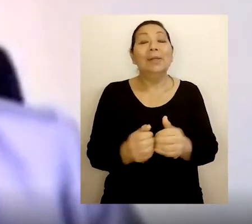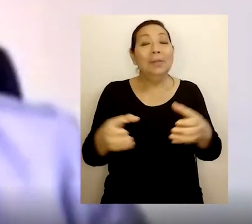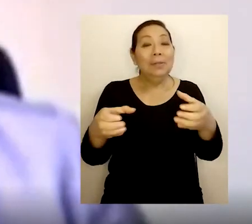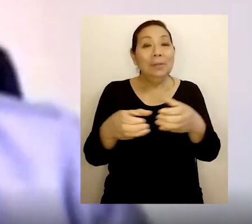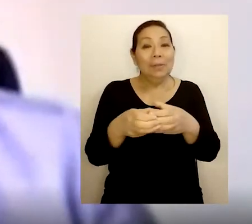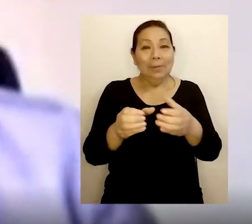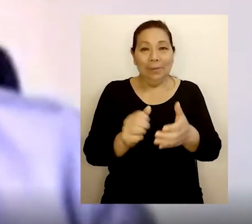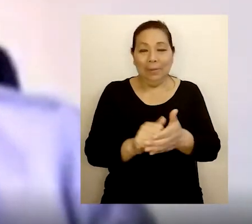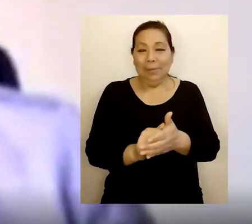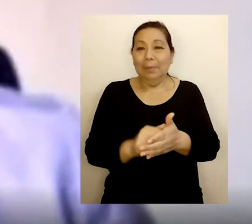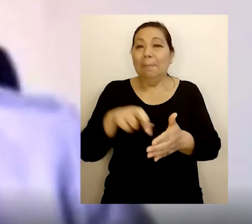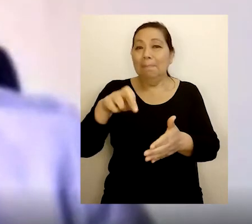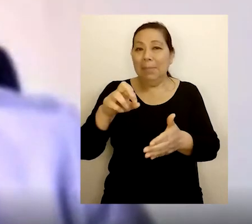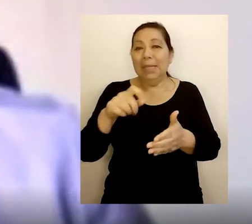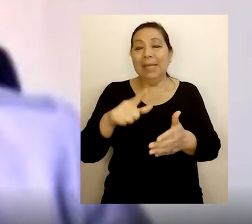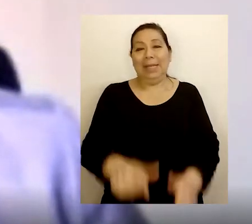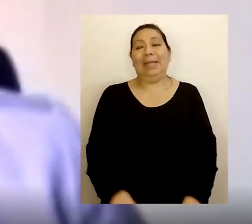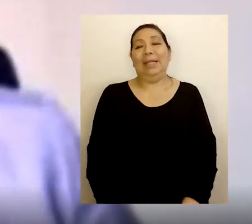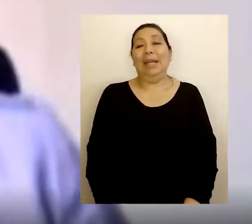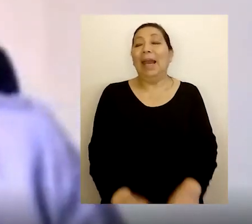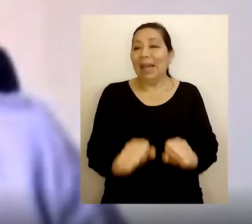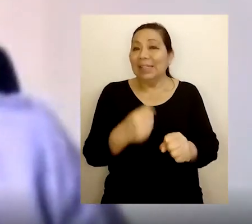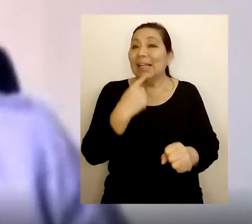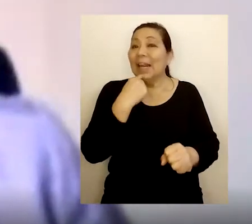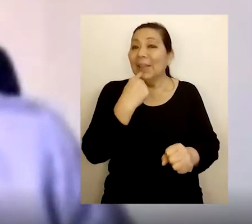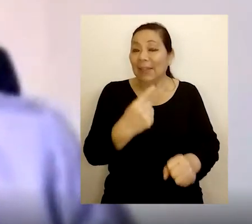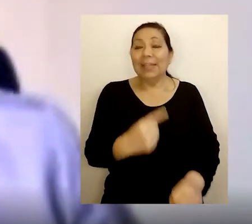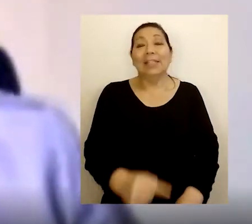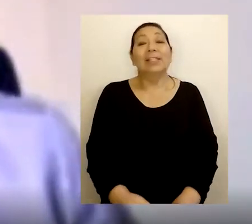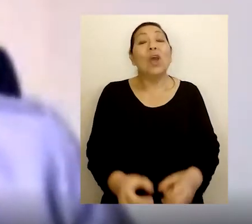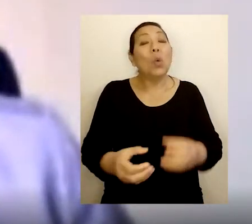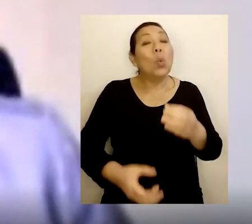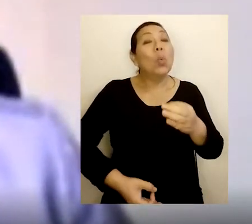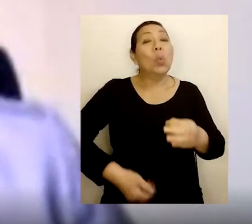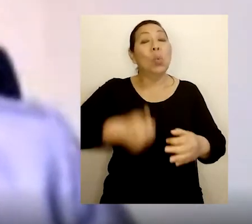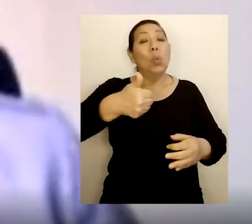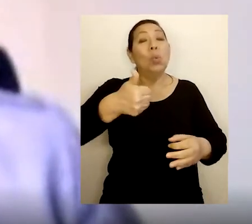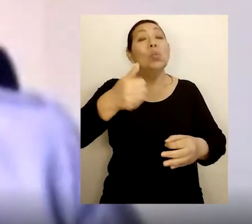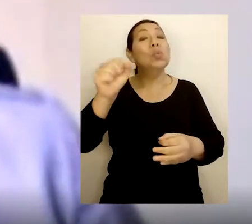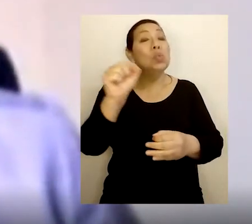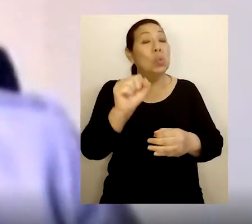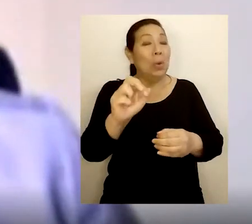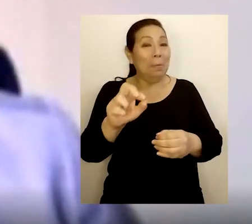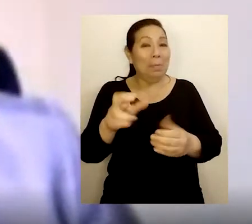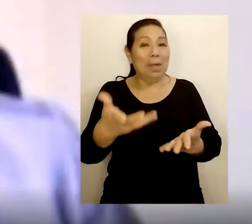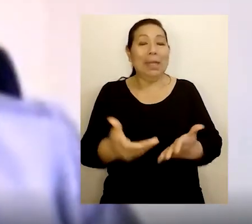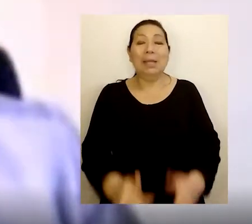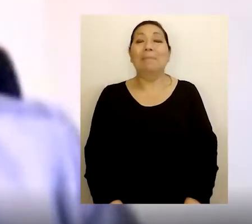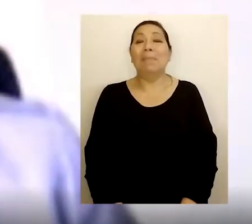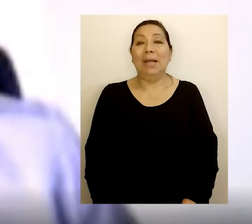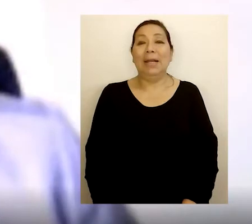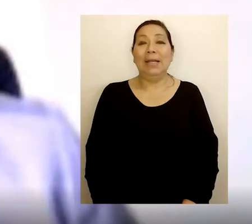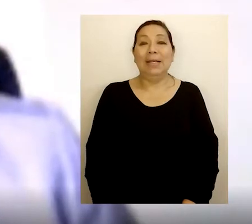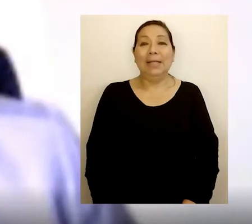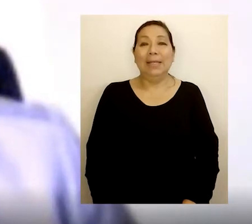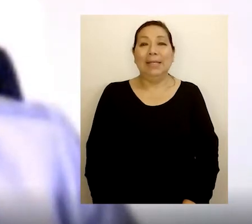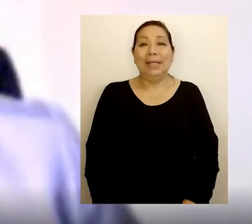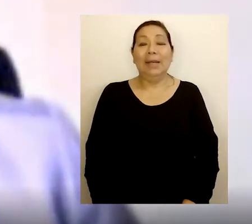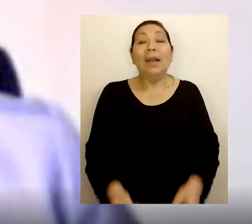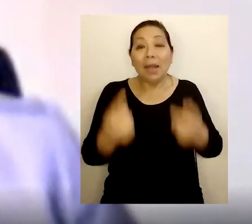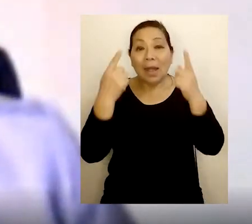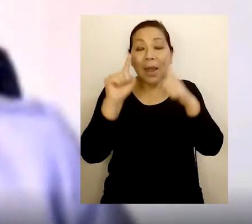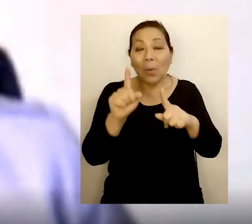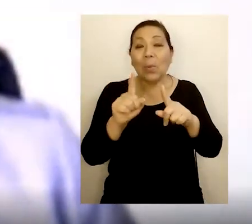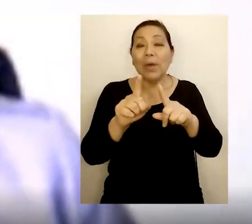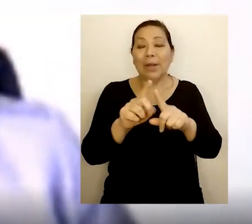comisión del ilícito penal. Así lo dispone la Corte Suprema en el